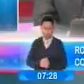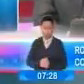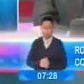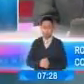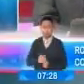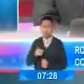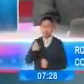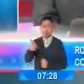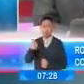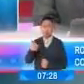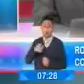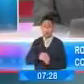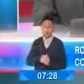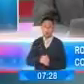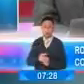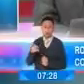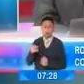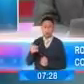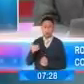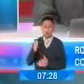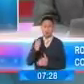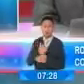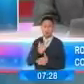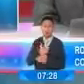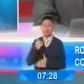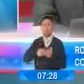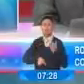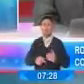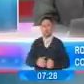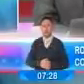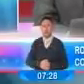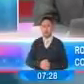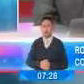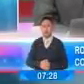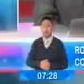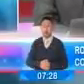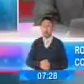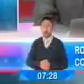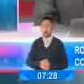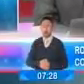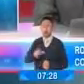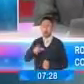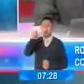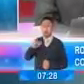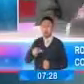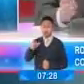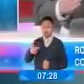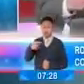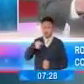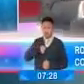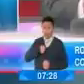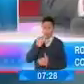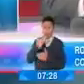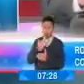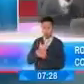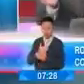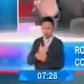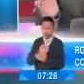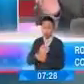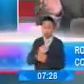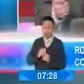es la piedra en el zapato de quién? Uy, creo que la lista es larga y se va alargando. Pero en